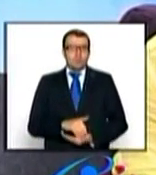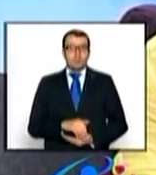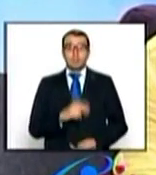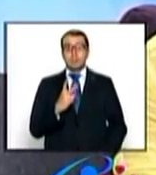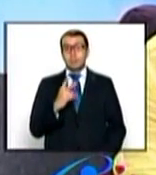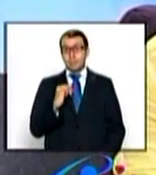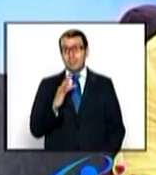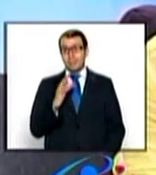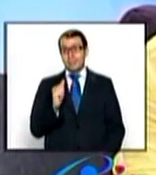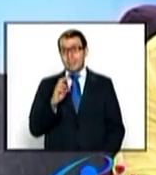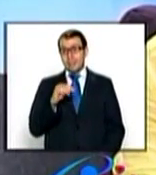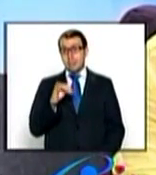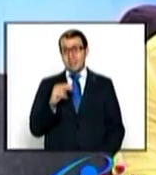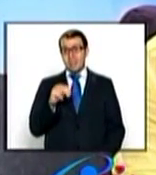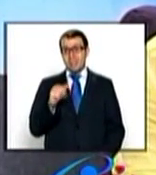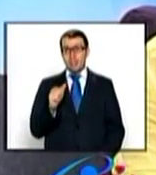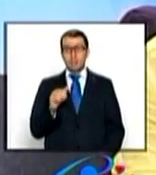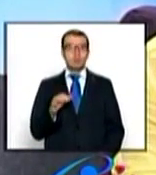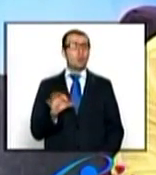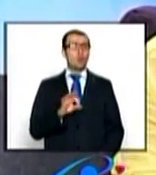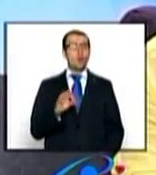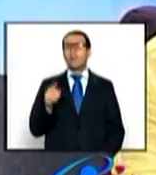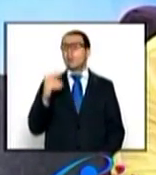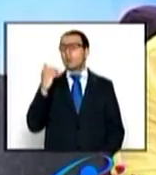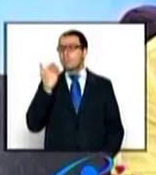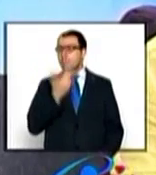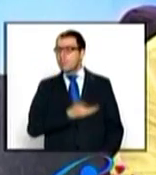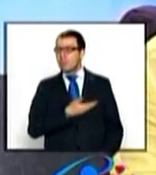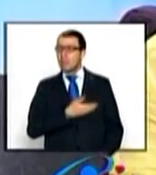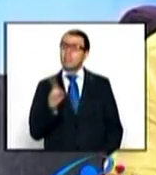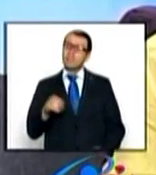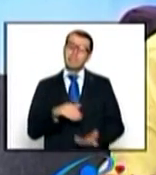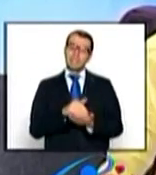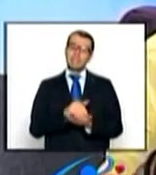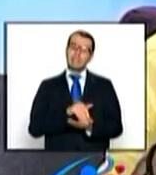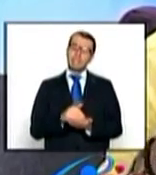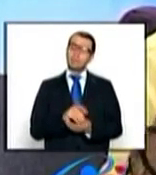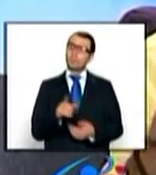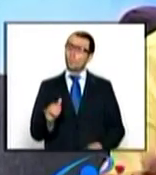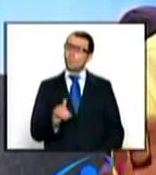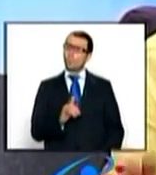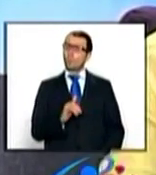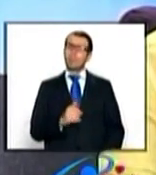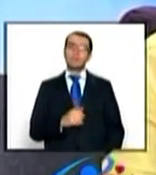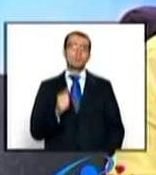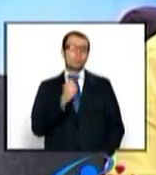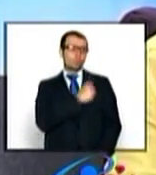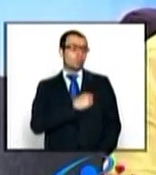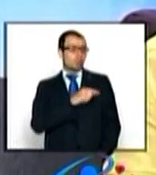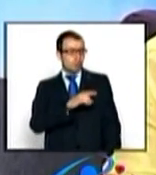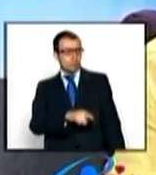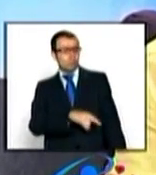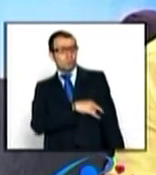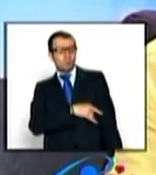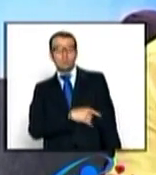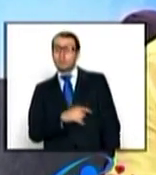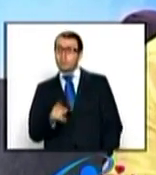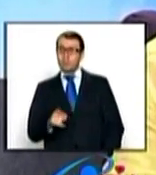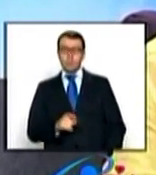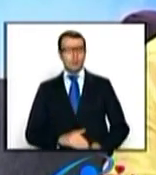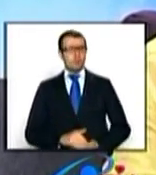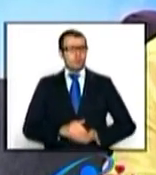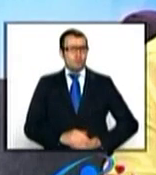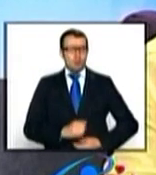muy débil o está como muy acabada o tiene cualquier proceso, entonces pongámosle un suero a ver si